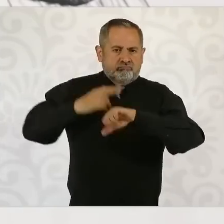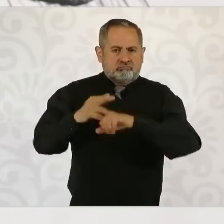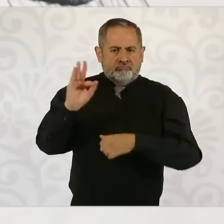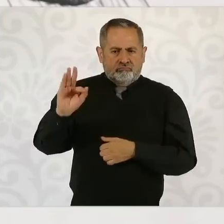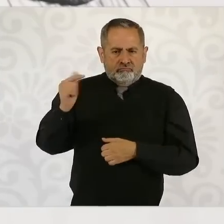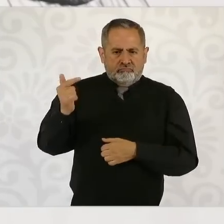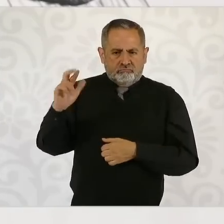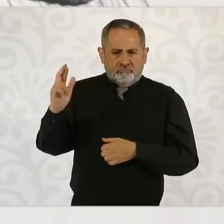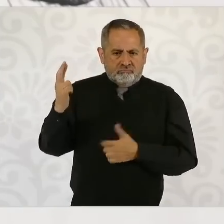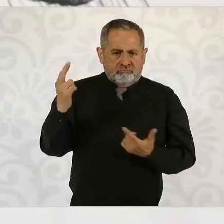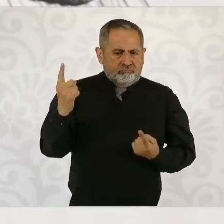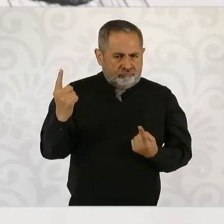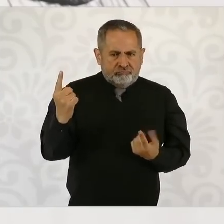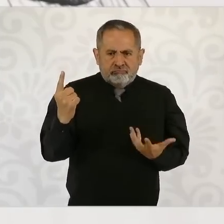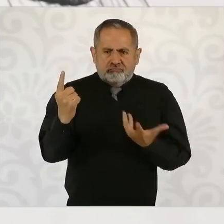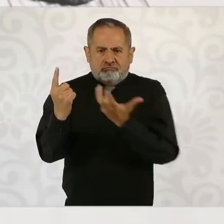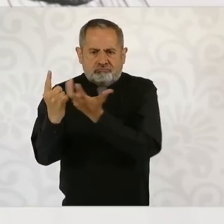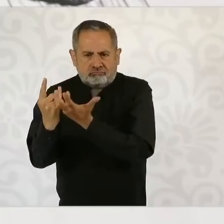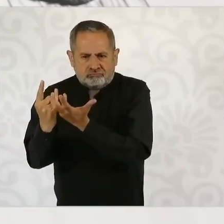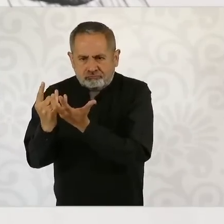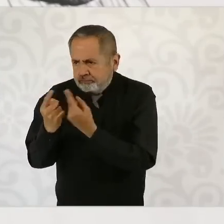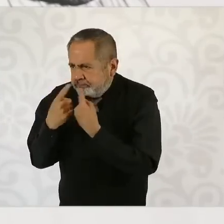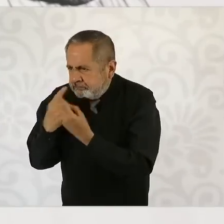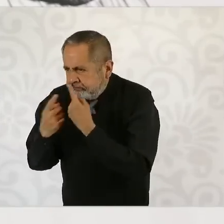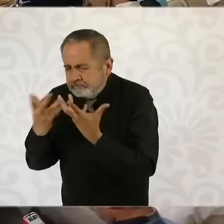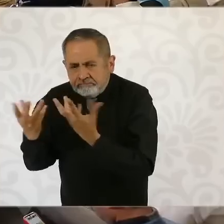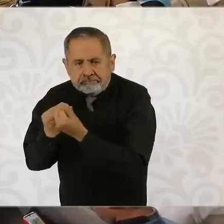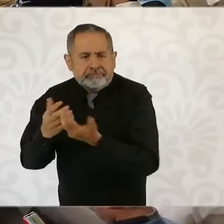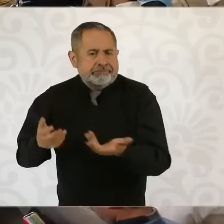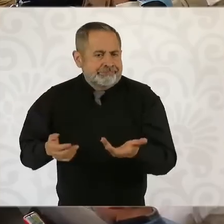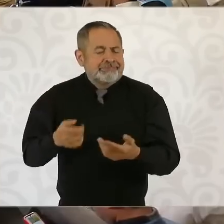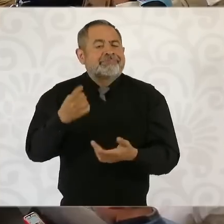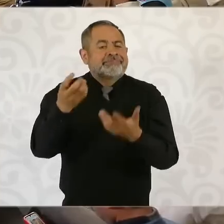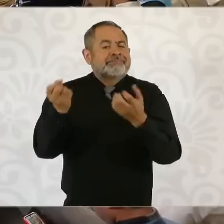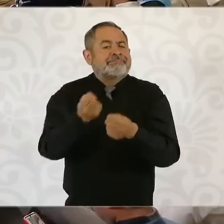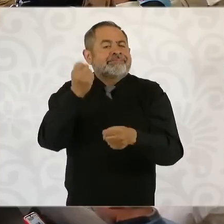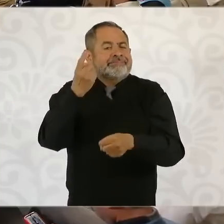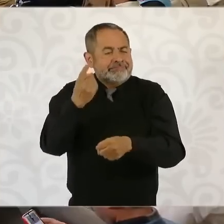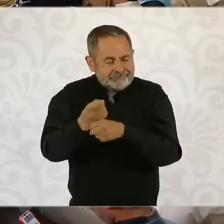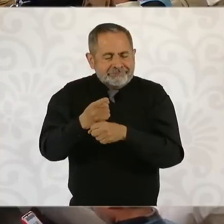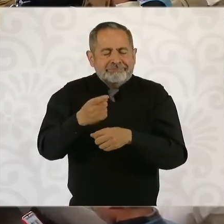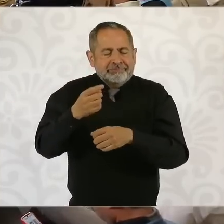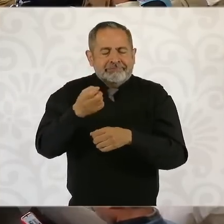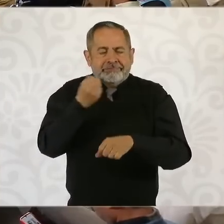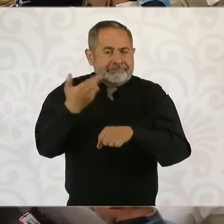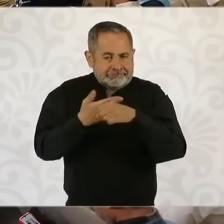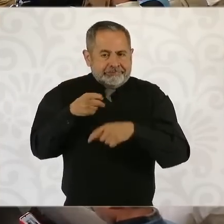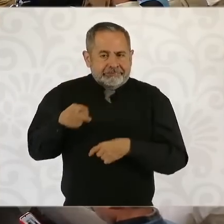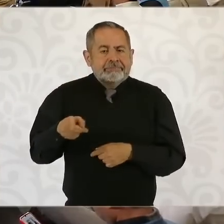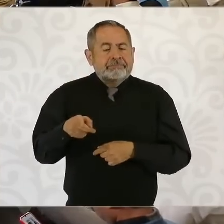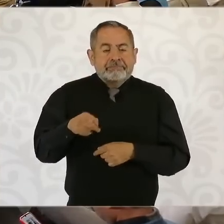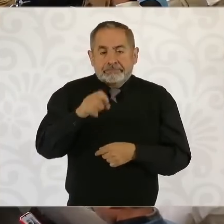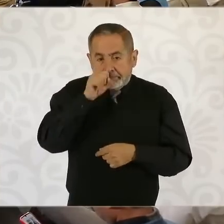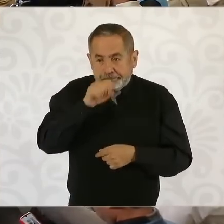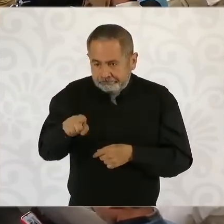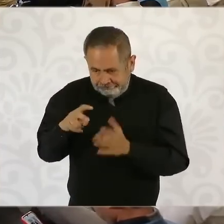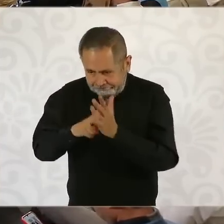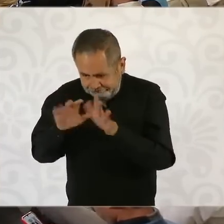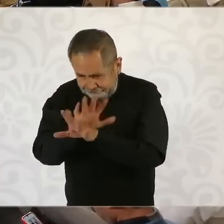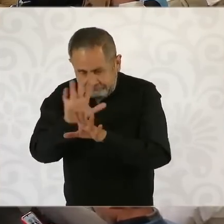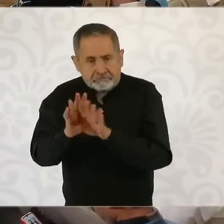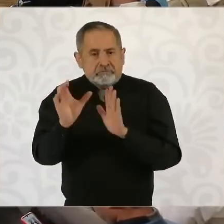territorial como preventivos. Entonces, la Secretaría de Seguridad y Protección Ciudadana, inclusive modificamos